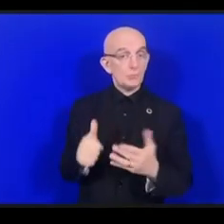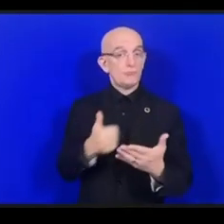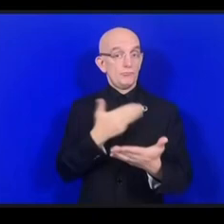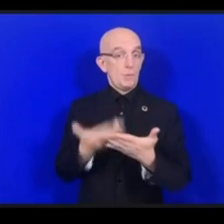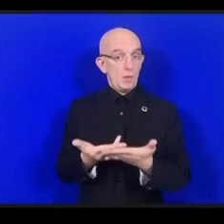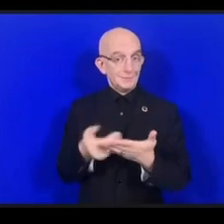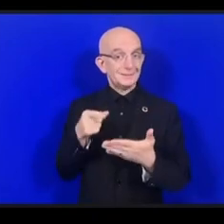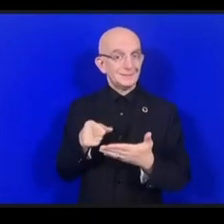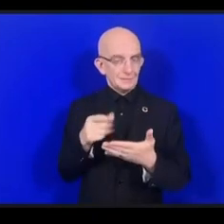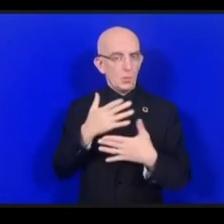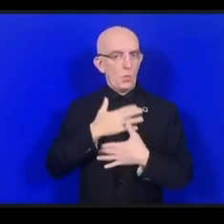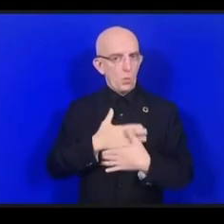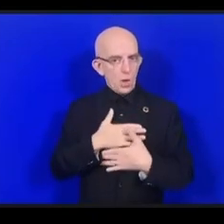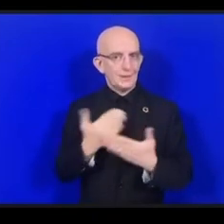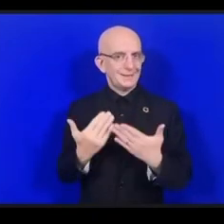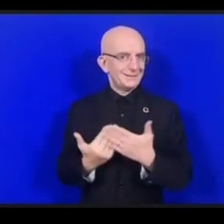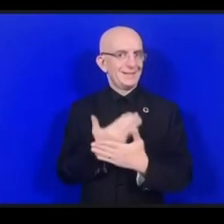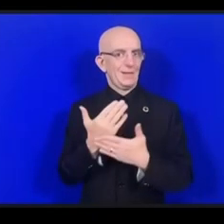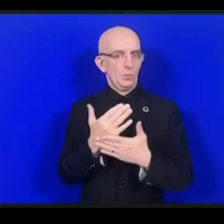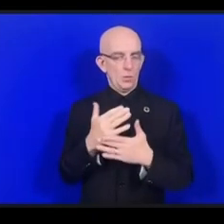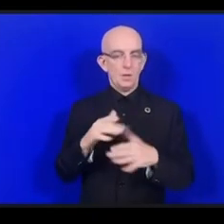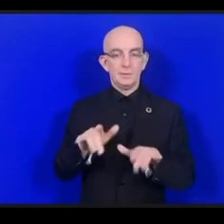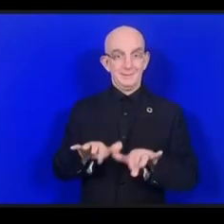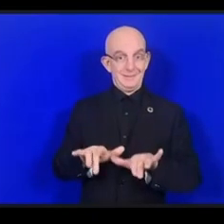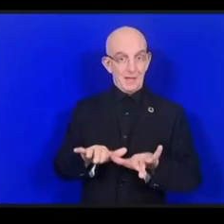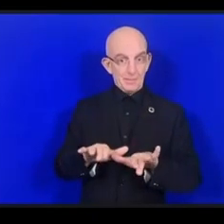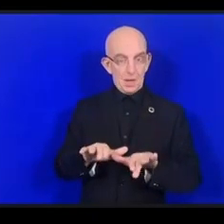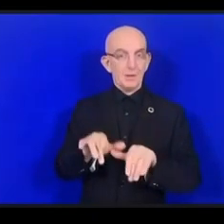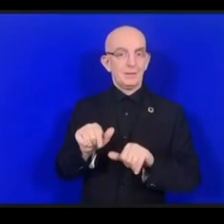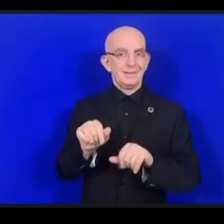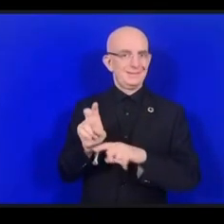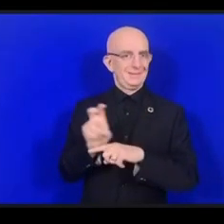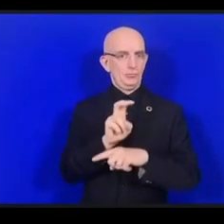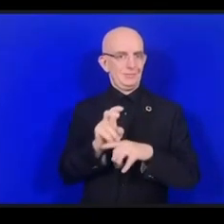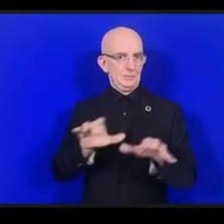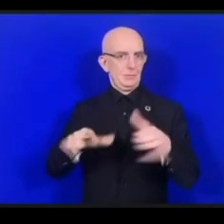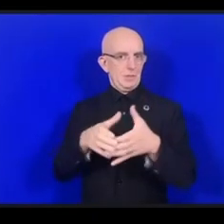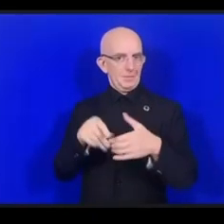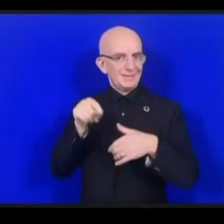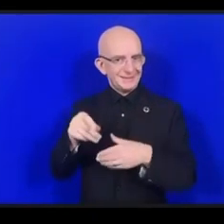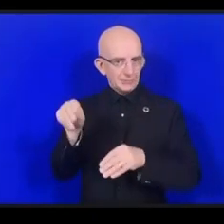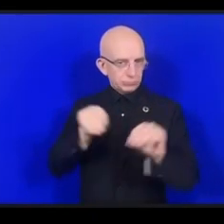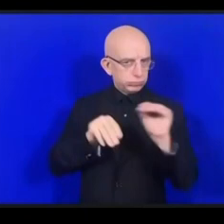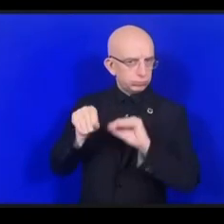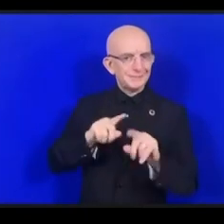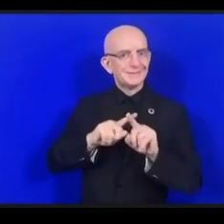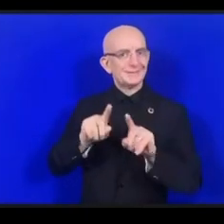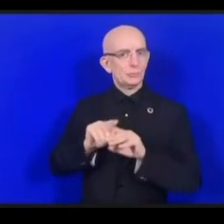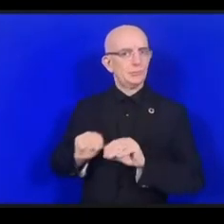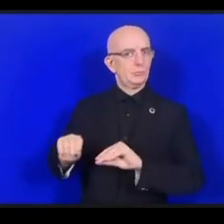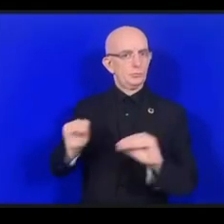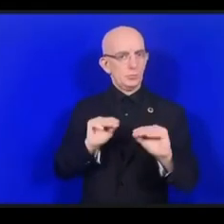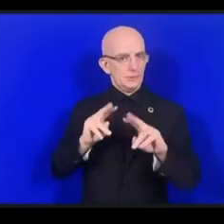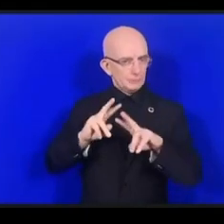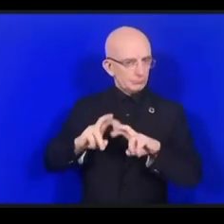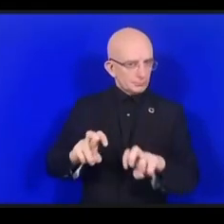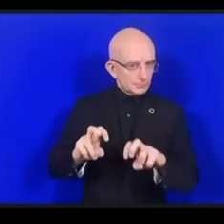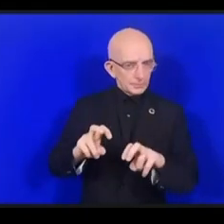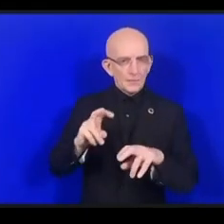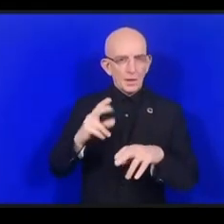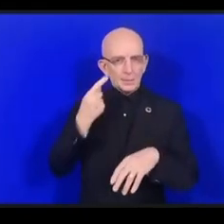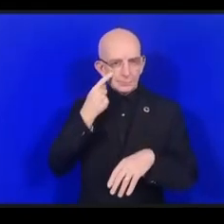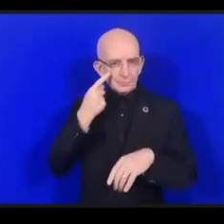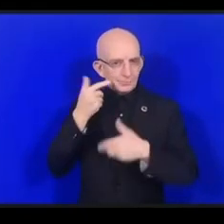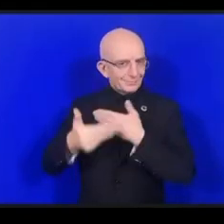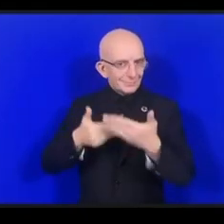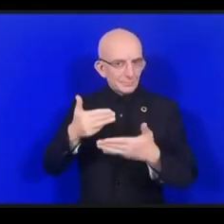mundo docente para examinar esta cuestión y ver si existe un potencial para crear un tipo de repositorio sobre normas de